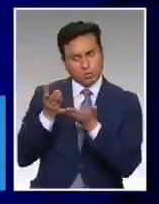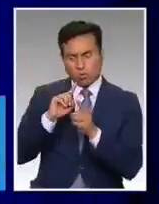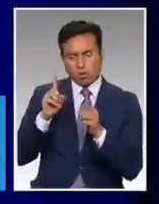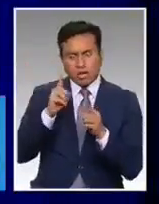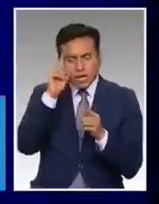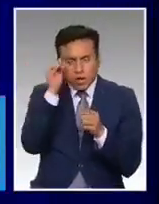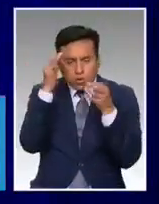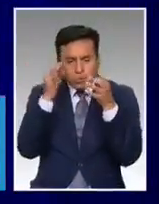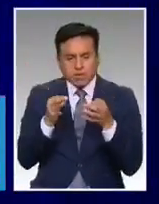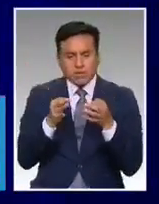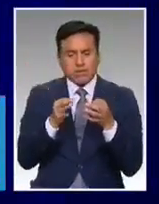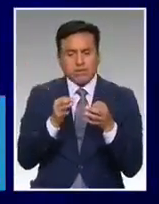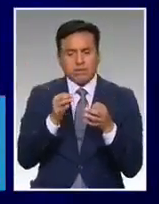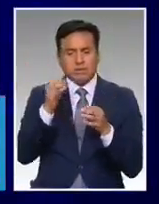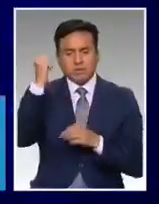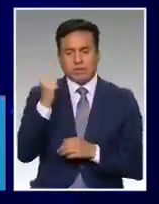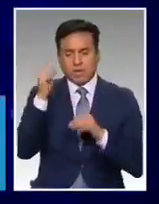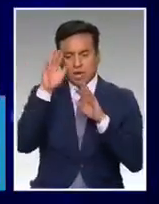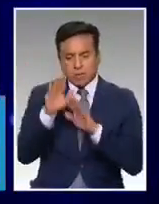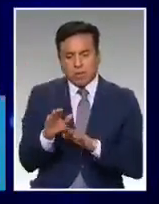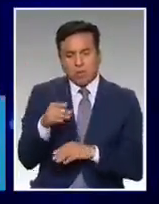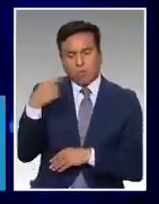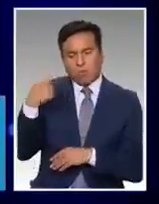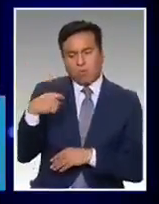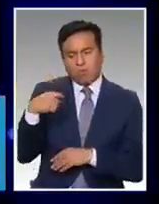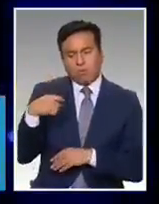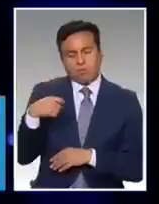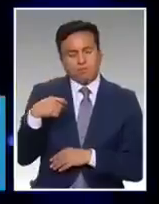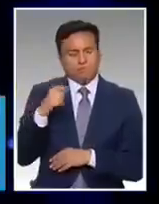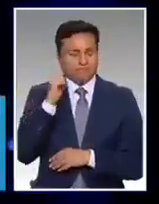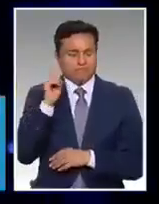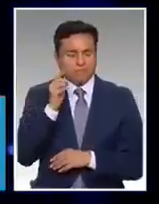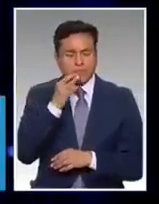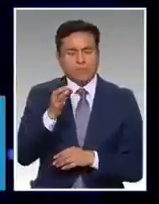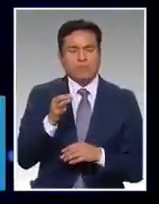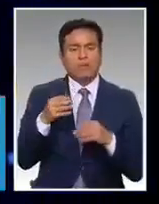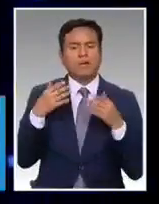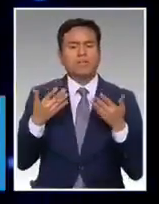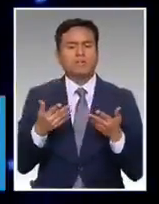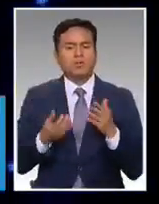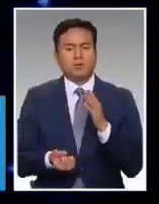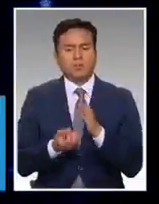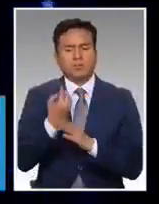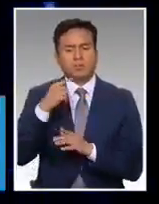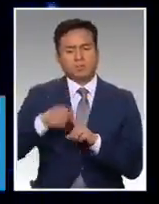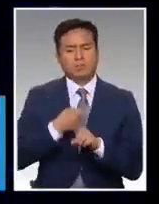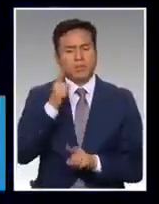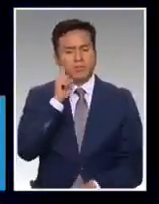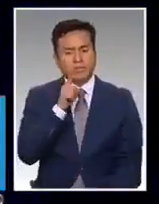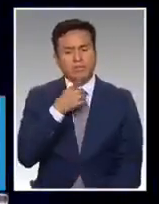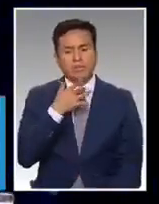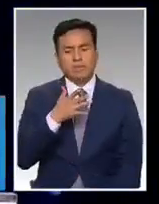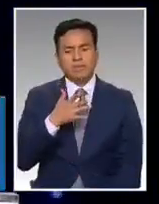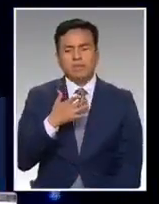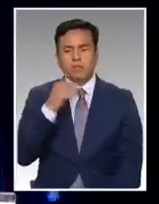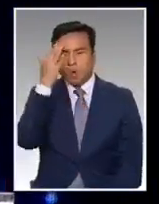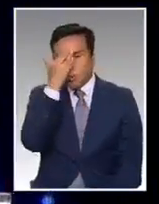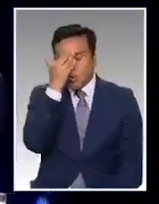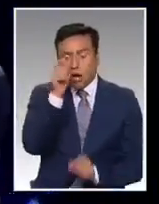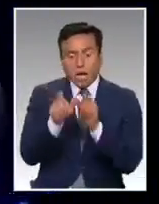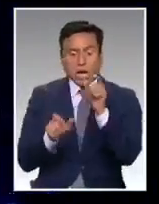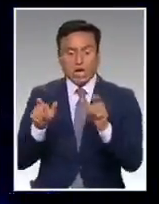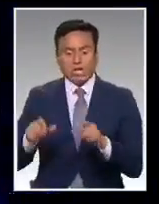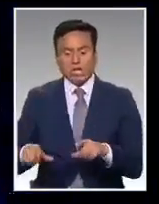creado justamente por lo que sea esté piñeras mira la desregulación total acaba nuevamente de mentir dice que le preocupa que la gente